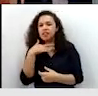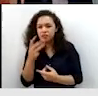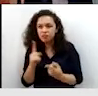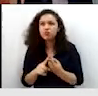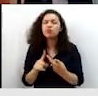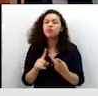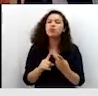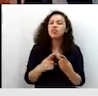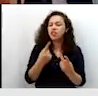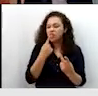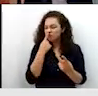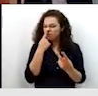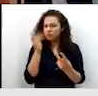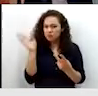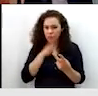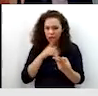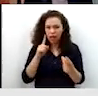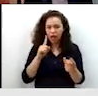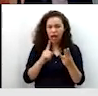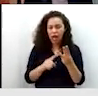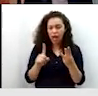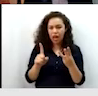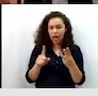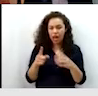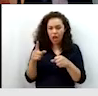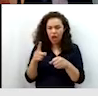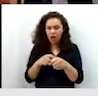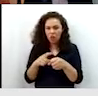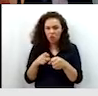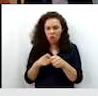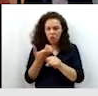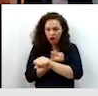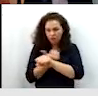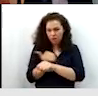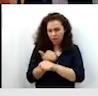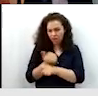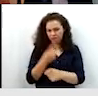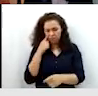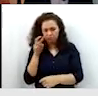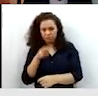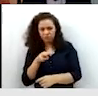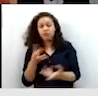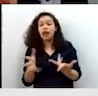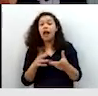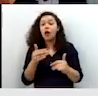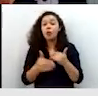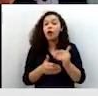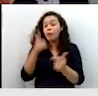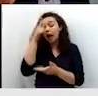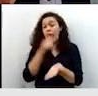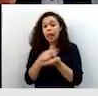mal olor, un cambio de coloración amarillento. ¿Por qué? Porque prácticamente cuando se da un proceso de purificación,